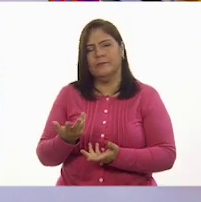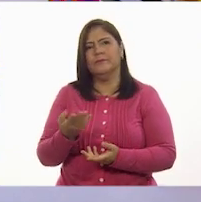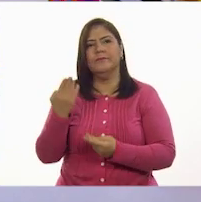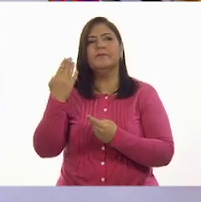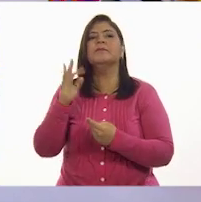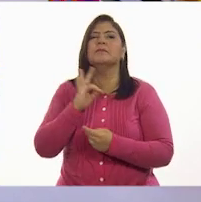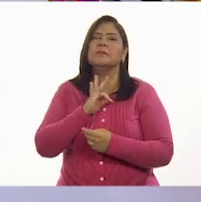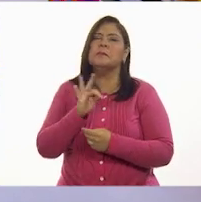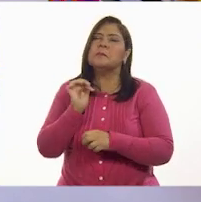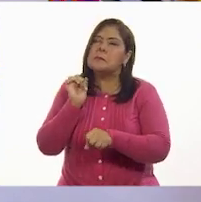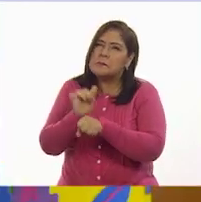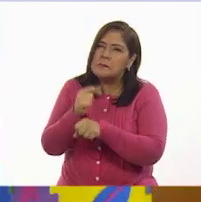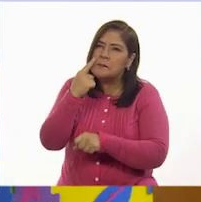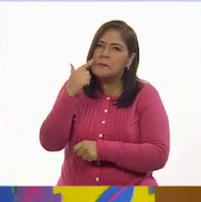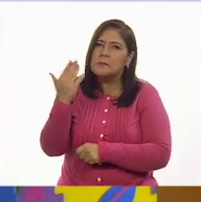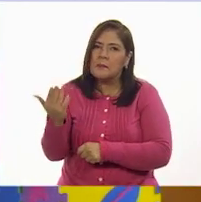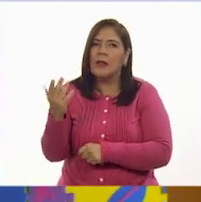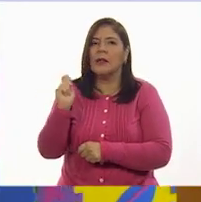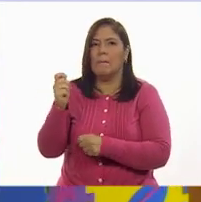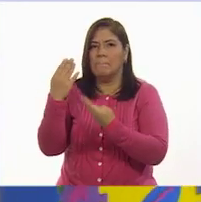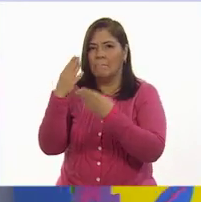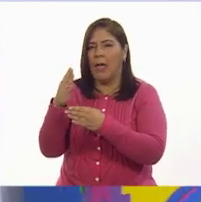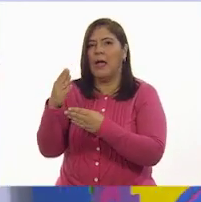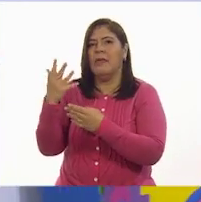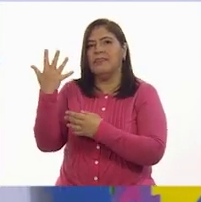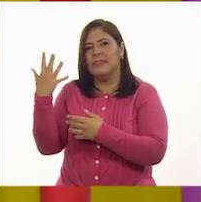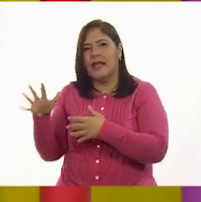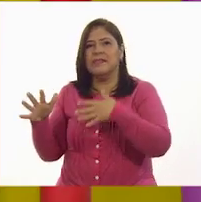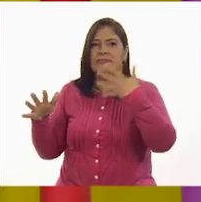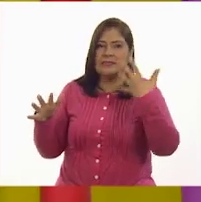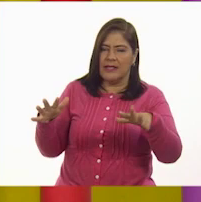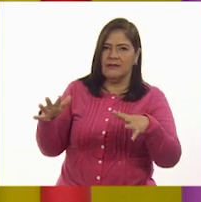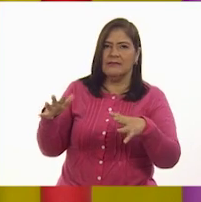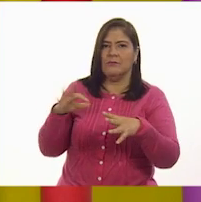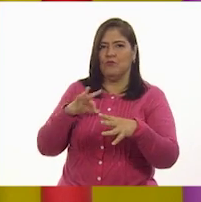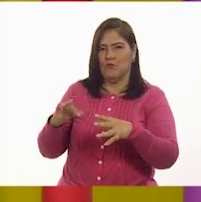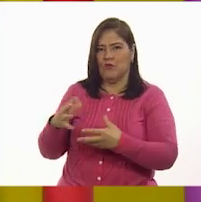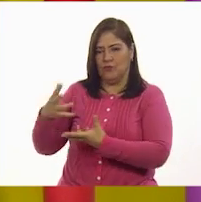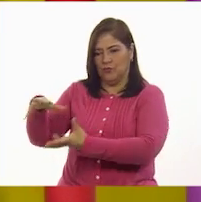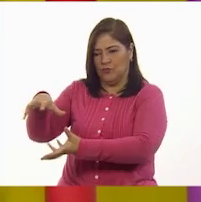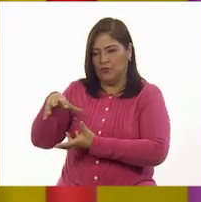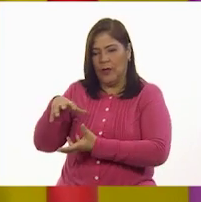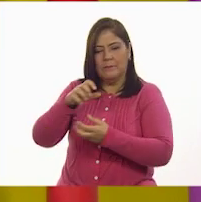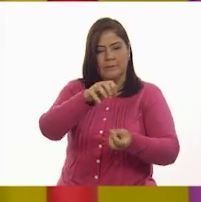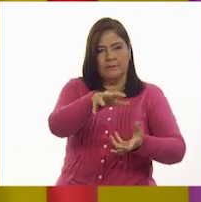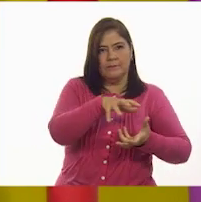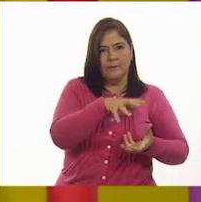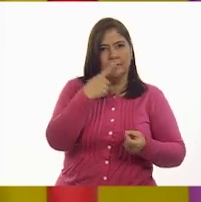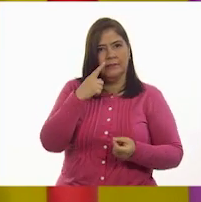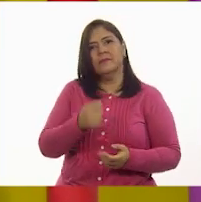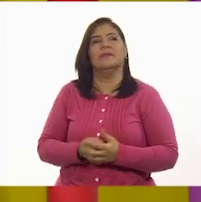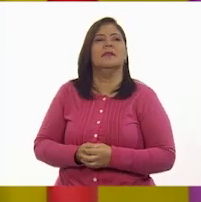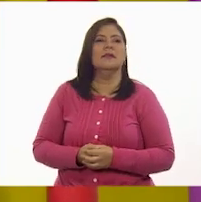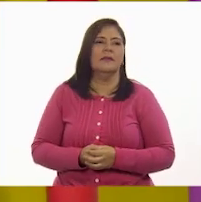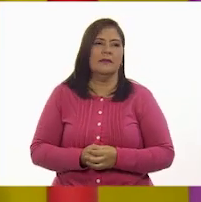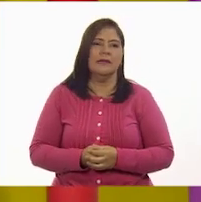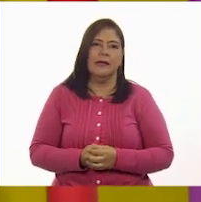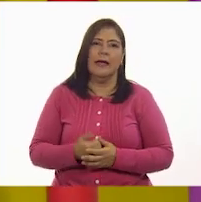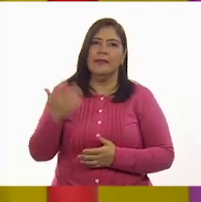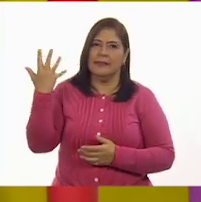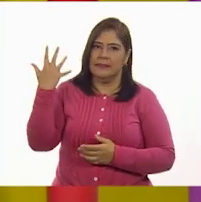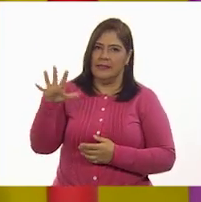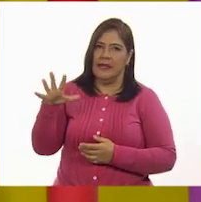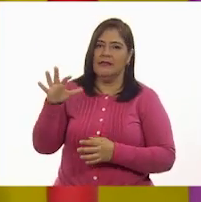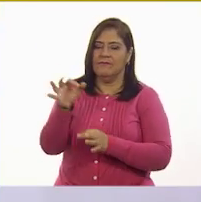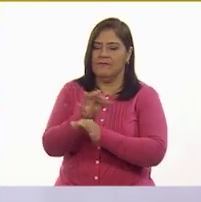al banco le pedimos 10 fichas? Sí, me parece muy bien. Vamos a pedirle 10 fichas banco, a nuestro préstame banco. Préstame 10 fichas. Tomemos 10 fichas.